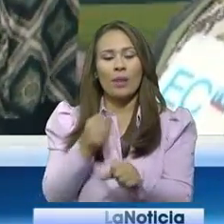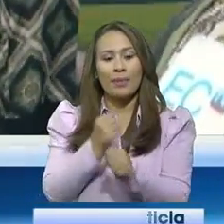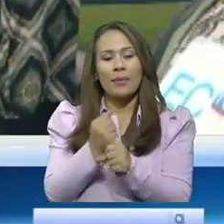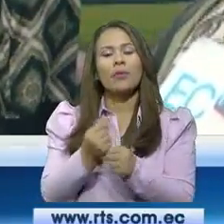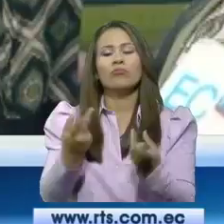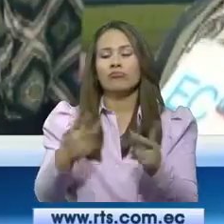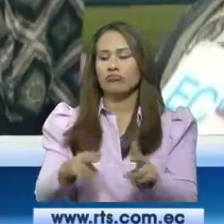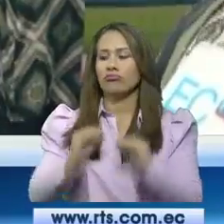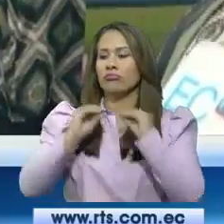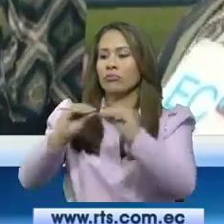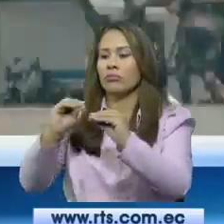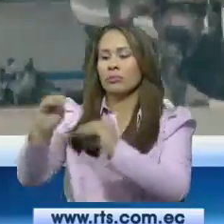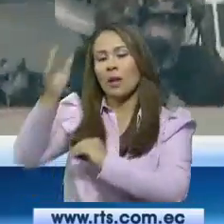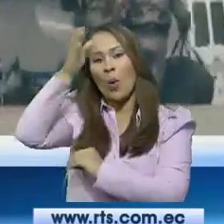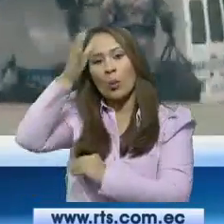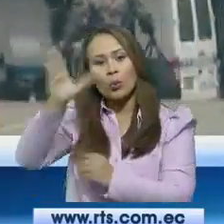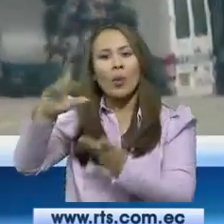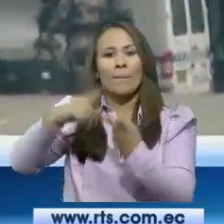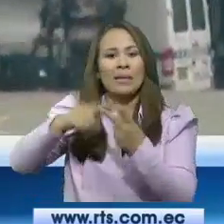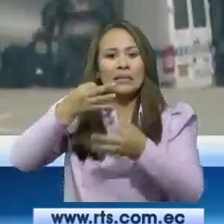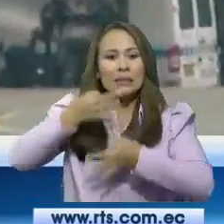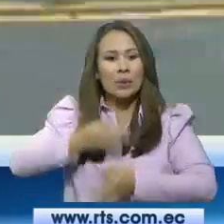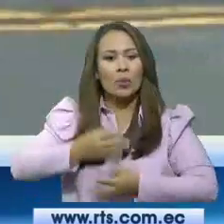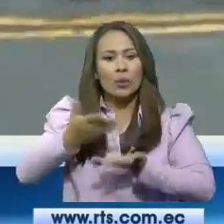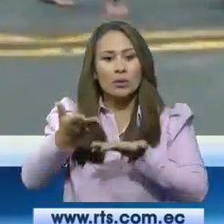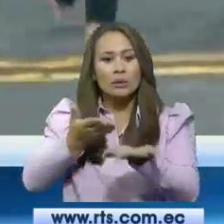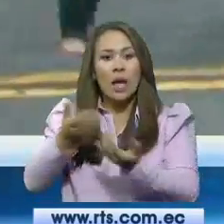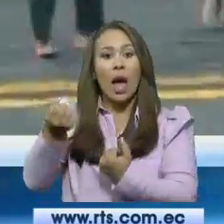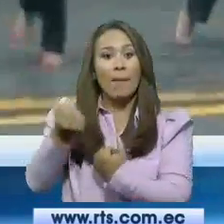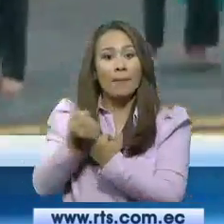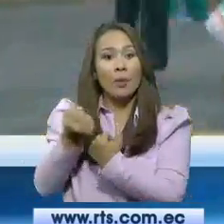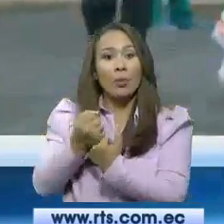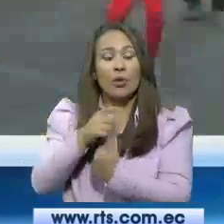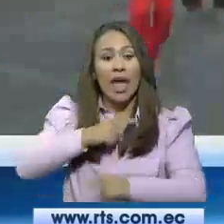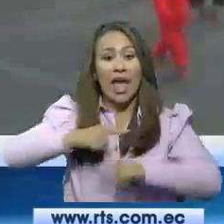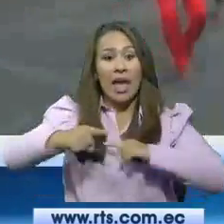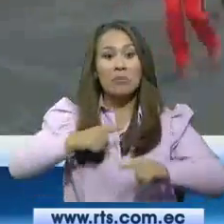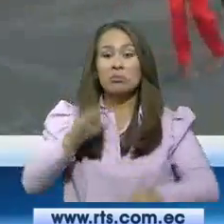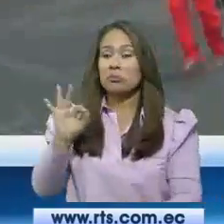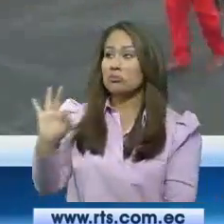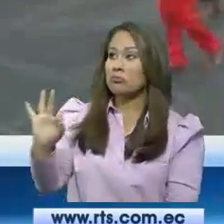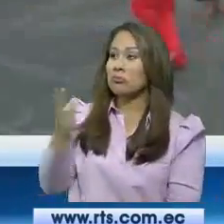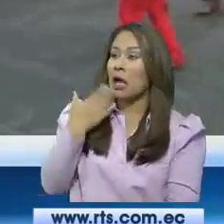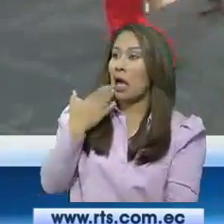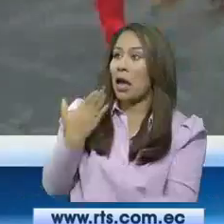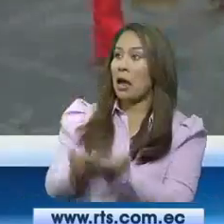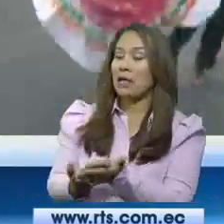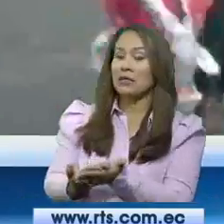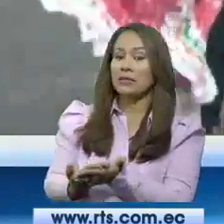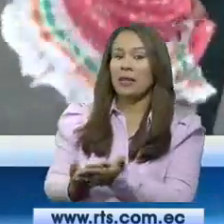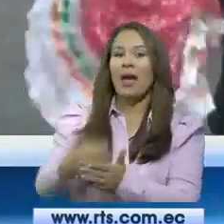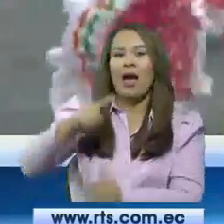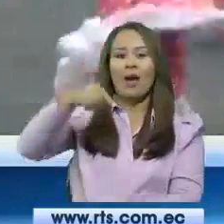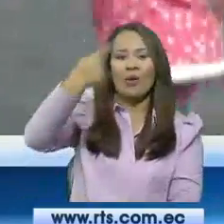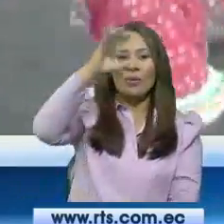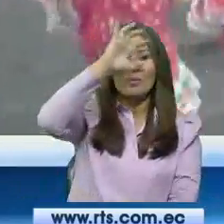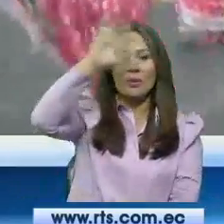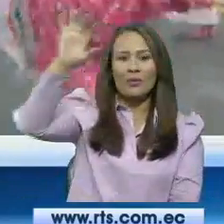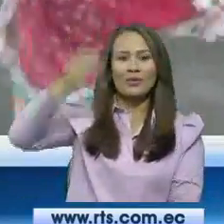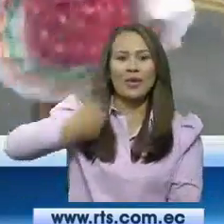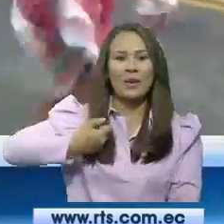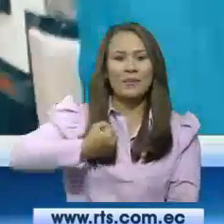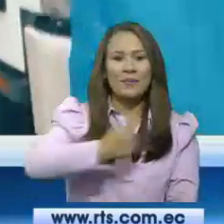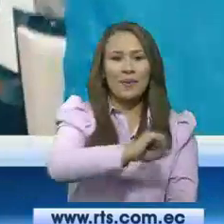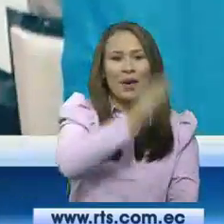la parte cultural. El apoyo de sus superiores ha sido fundamental, gracias a lo que han llegado a otras provincias con su manifestación